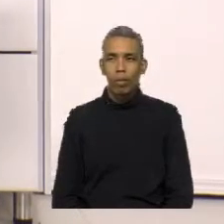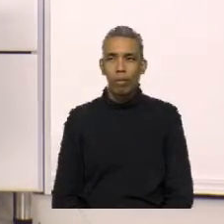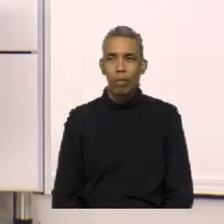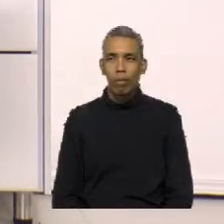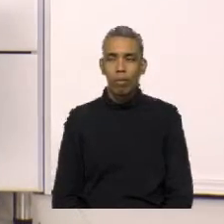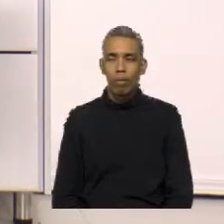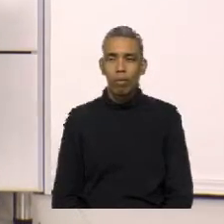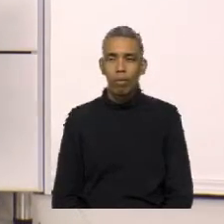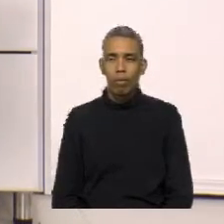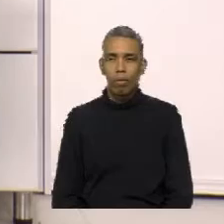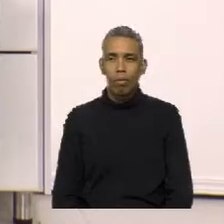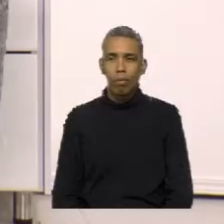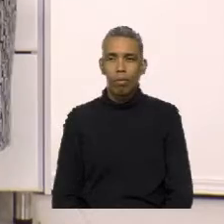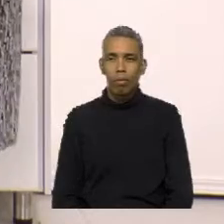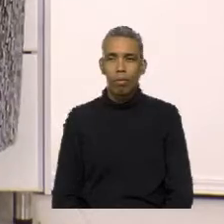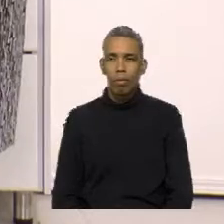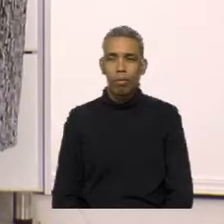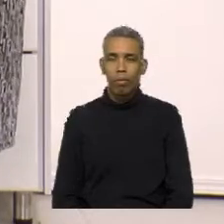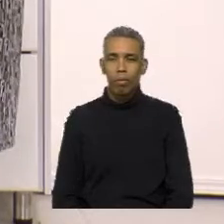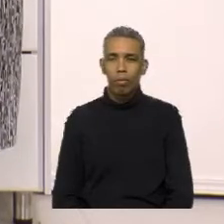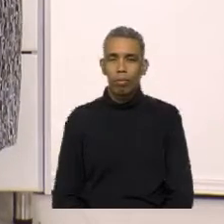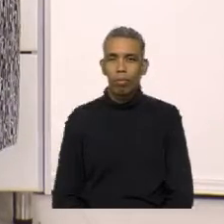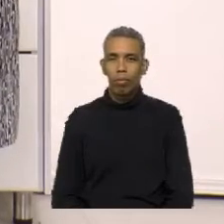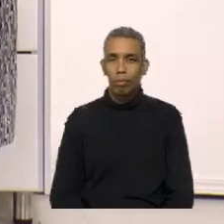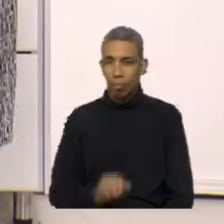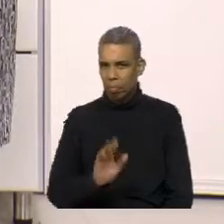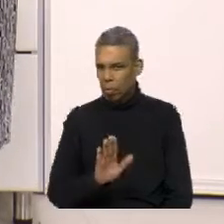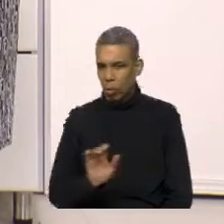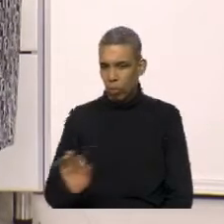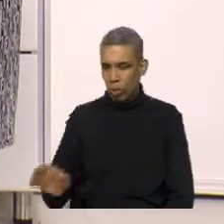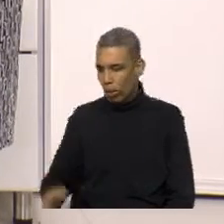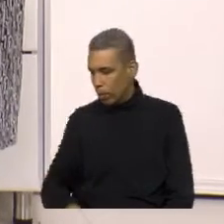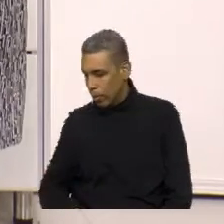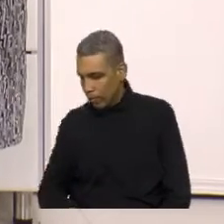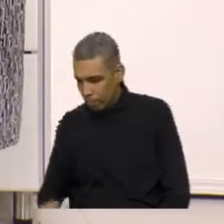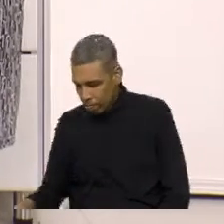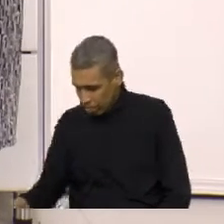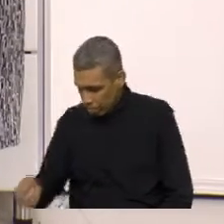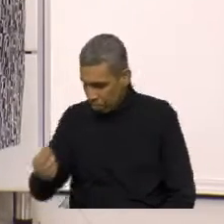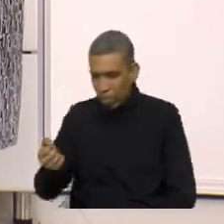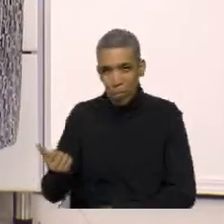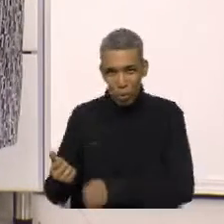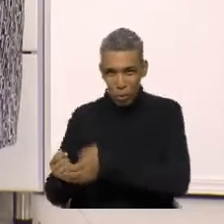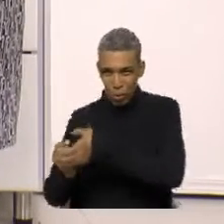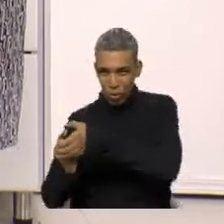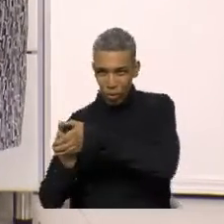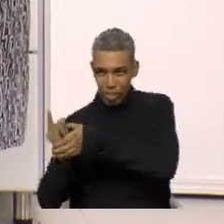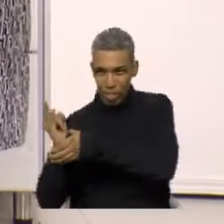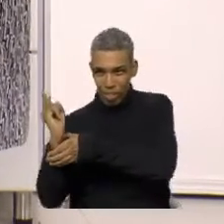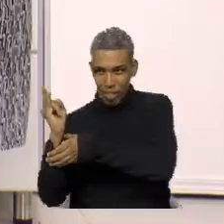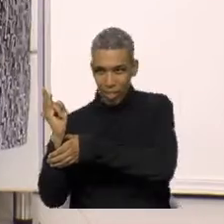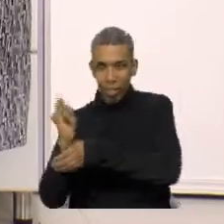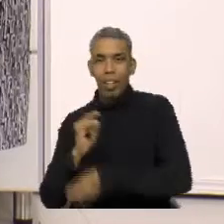Tengo por acá un poquitico de cilantro. Vamos a adicionarle también cilantro,